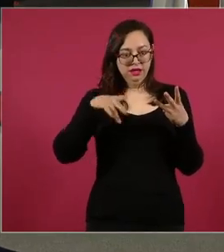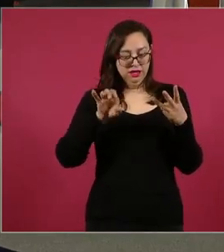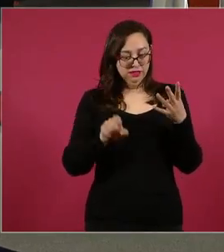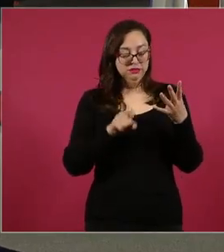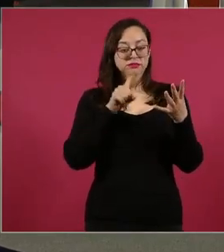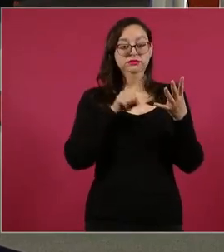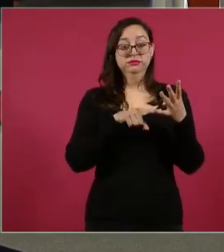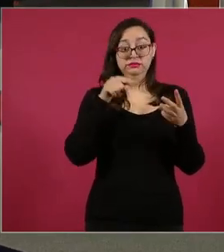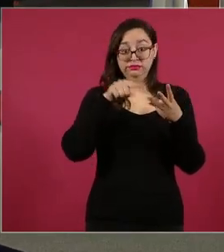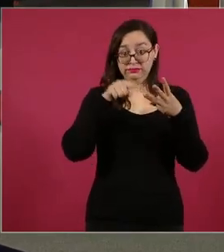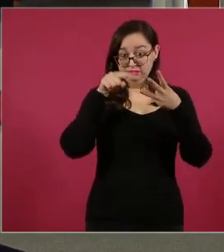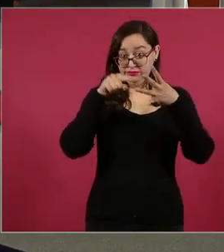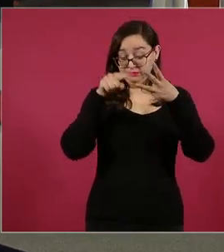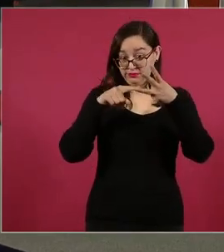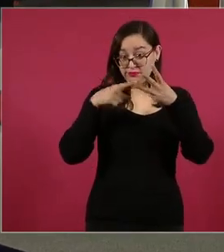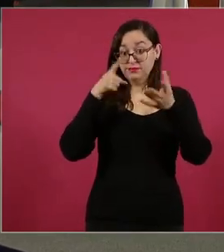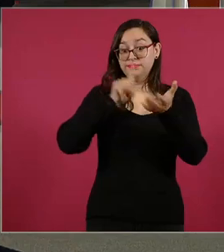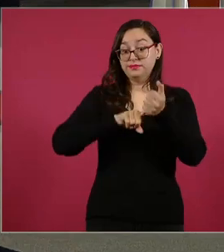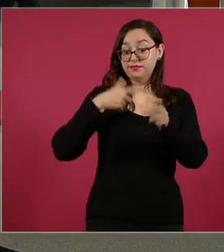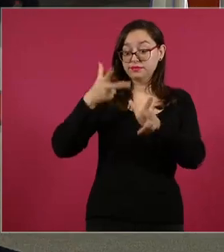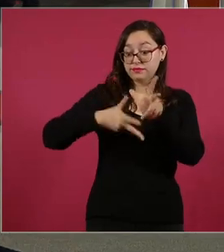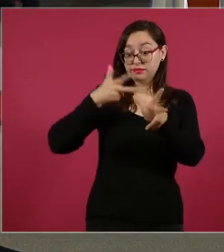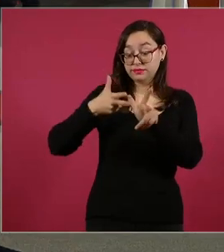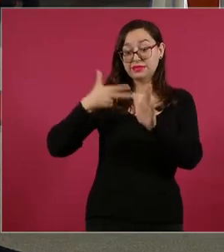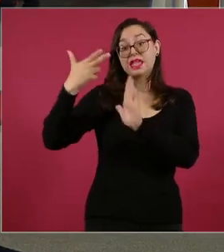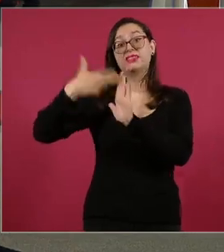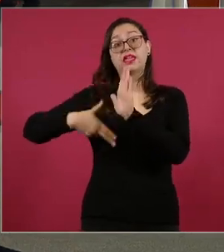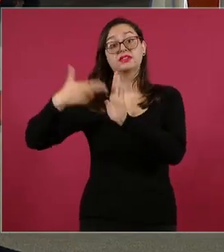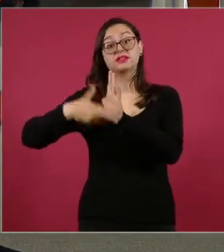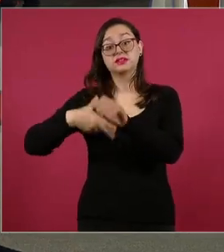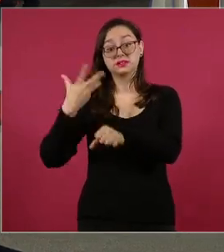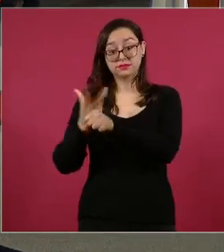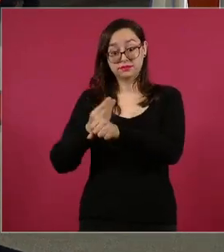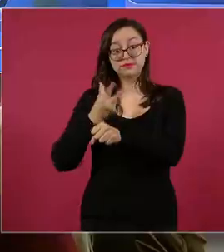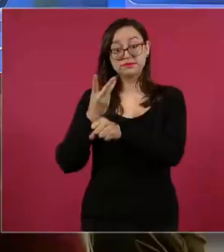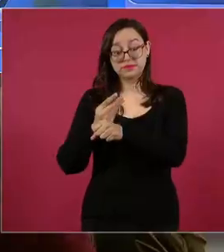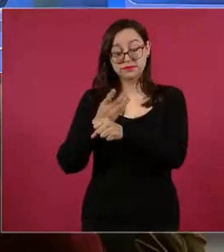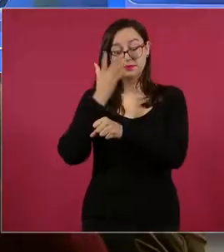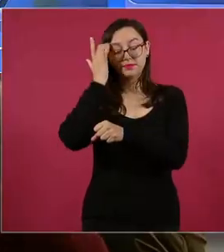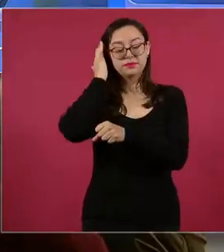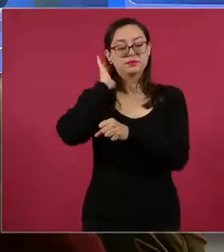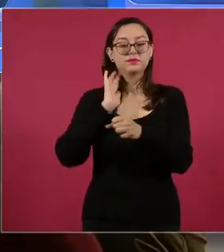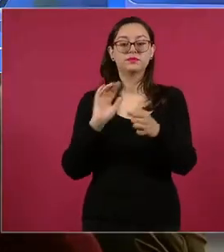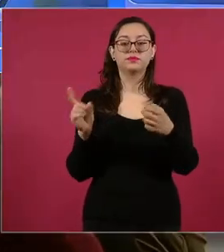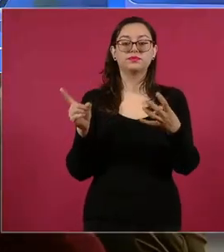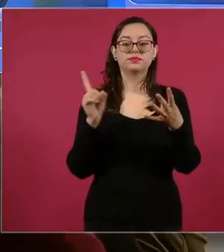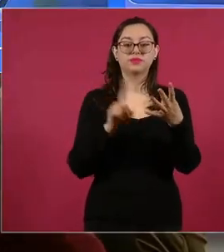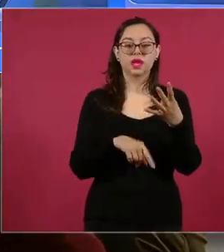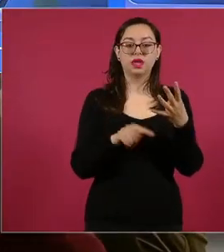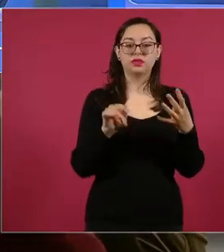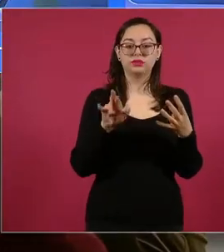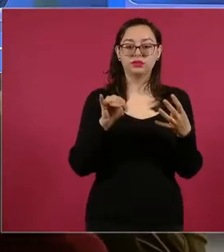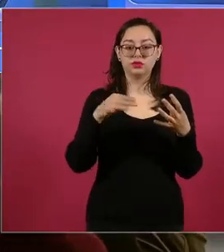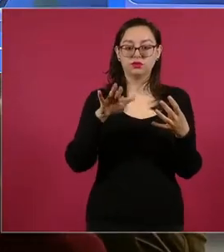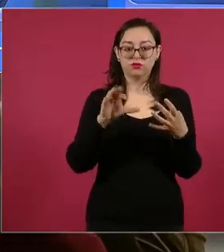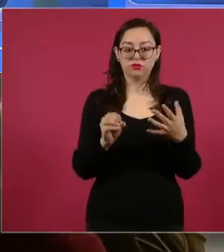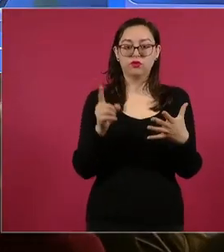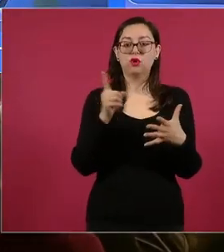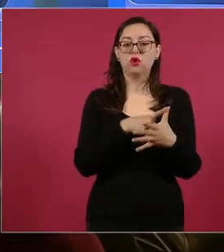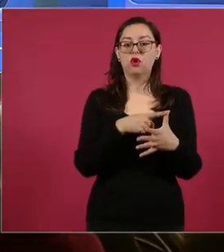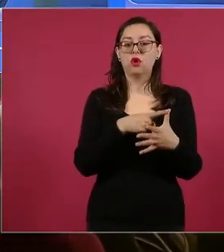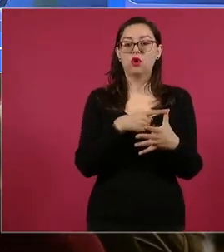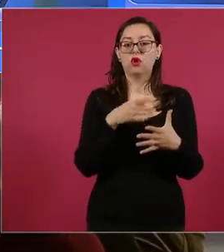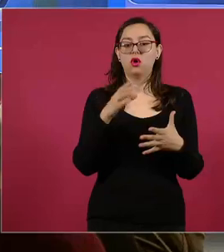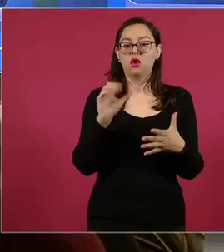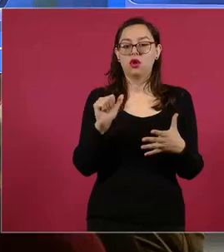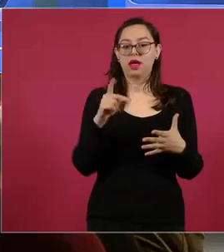mantenimiento que nos va a permitir darle mantenimiento a toda la vía. El Triunfo, Candelaria y en Escárcega,